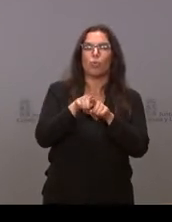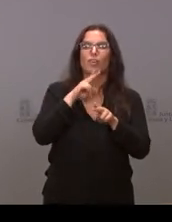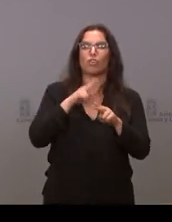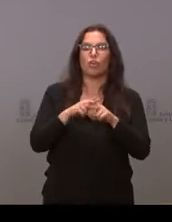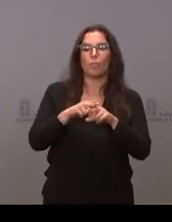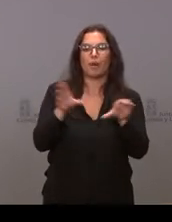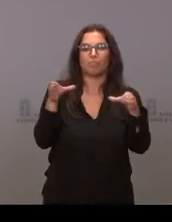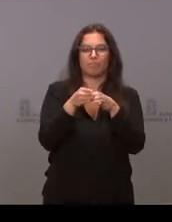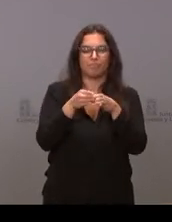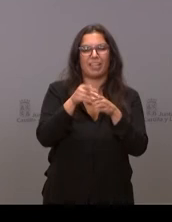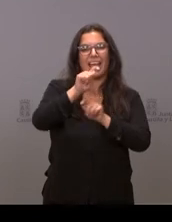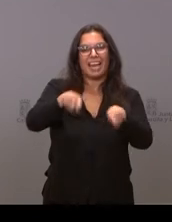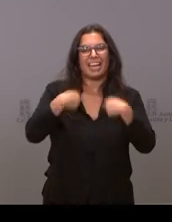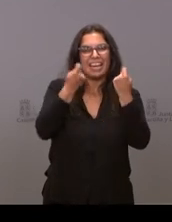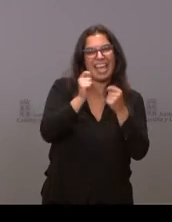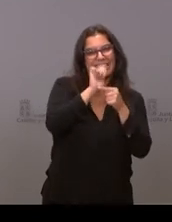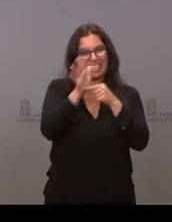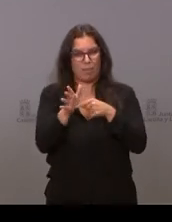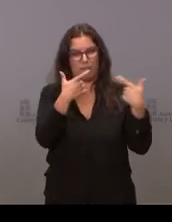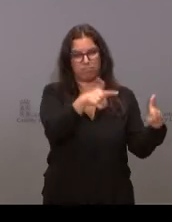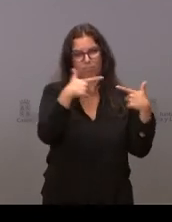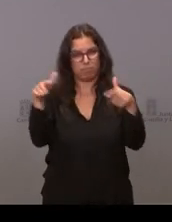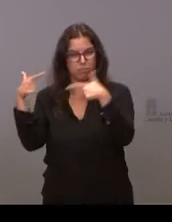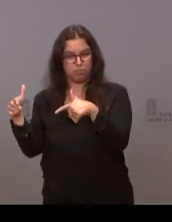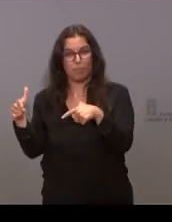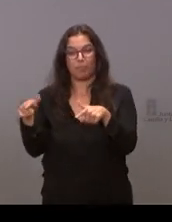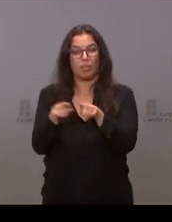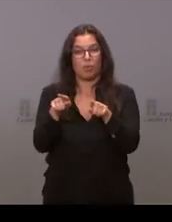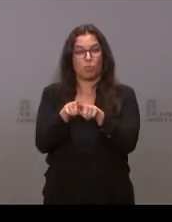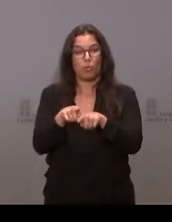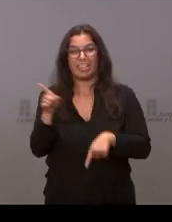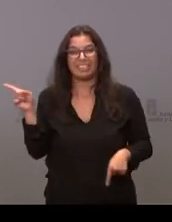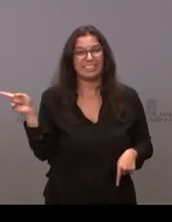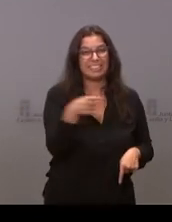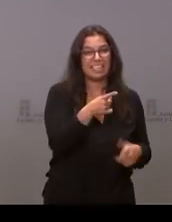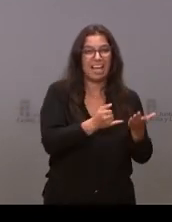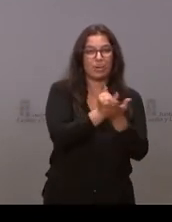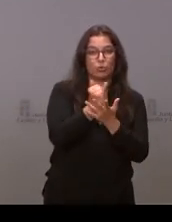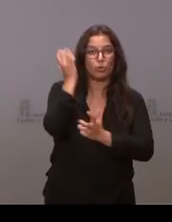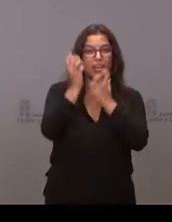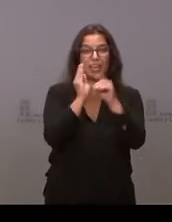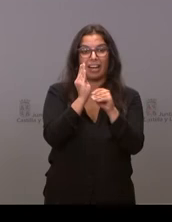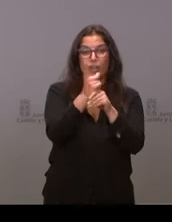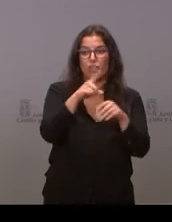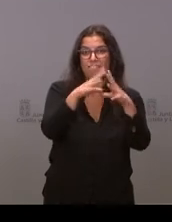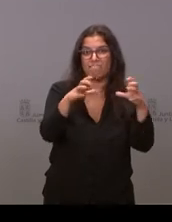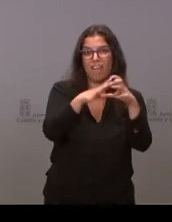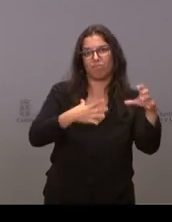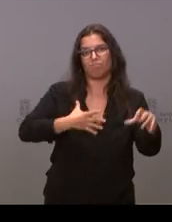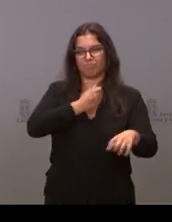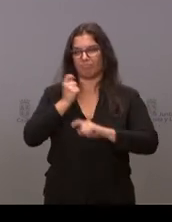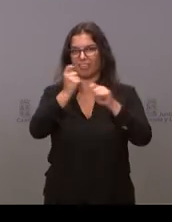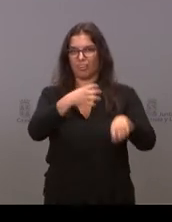definitiva, ministro, no podemos defraudar a tantos agricultores y ganaderos que esperan tener al menos el mismo